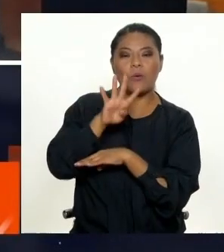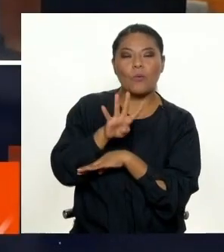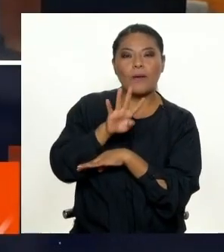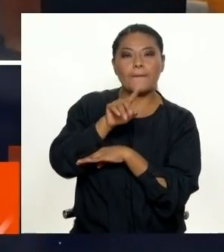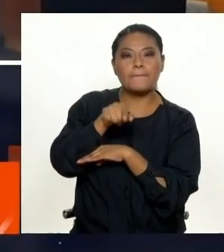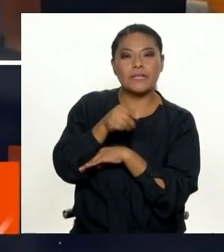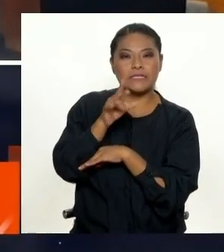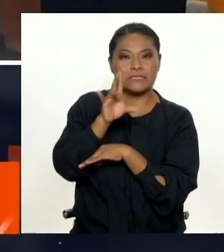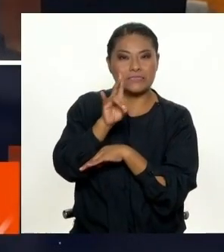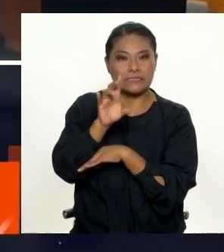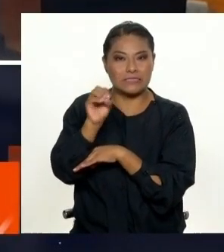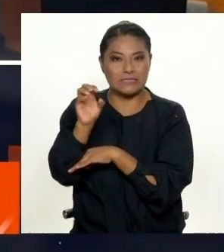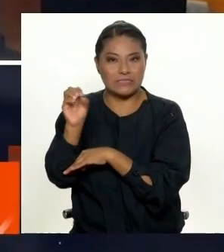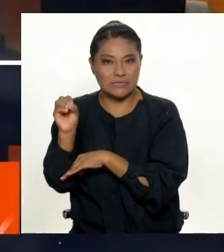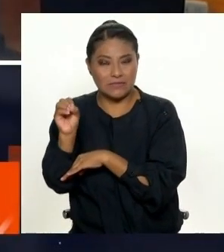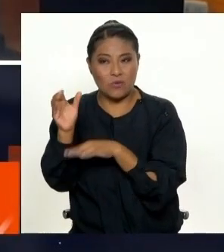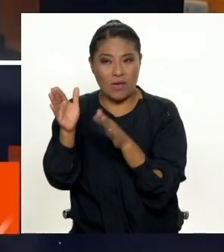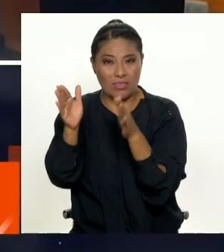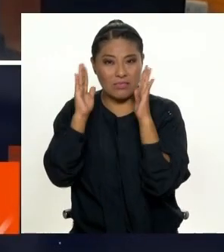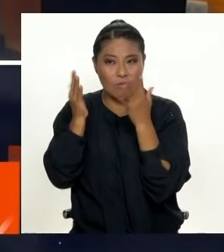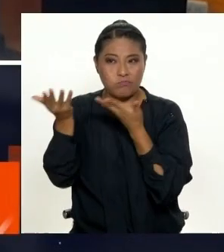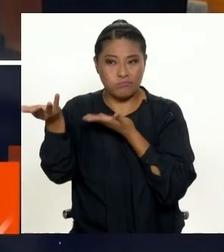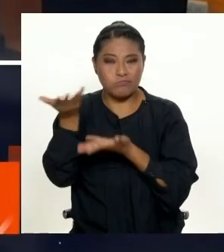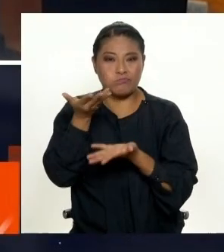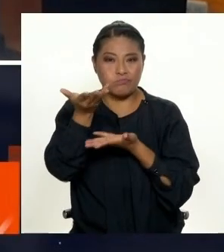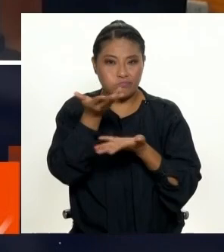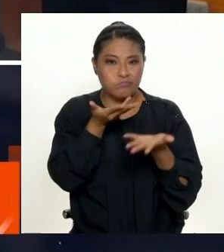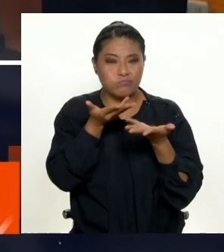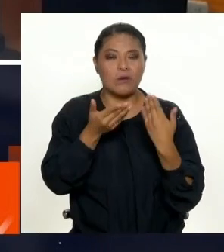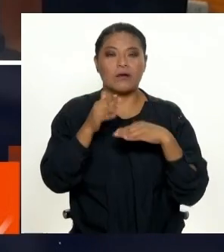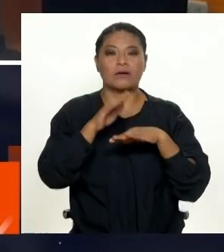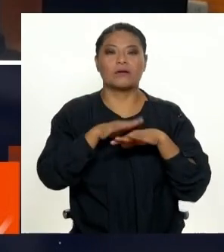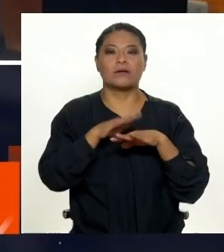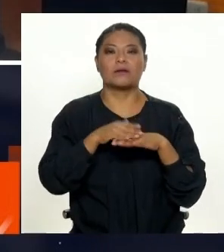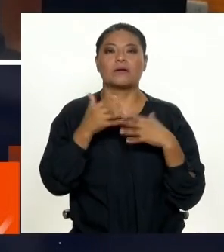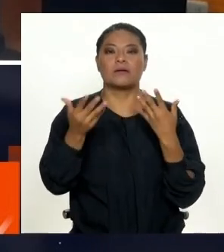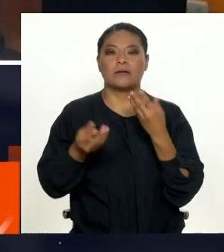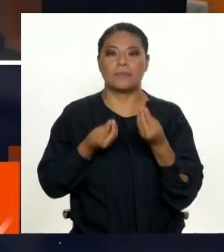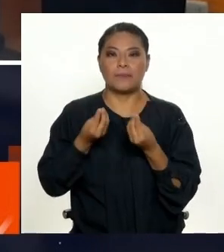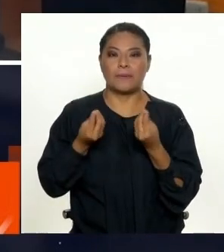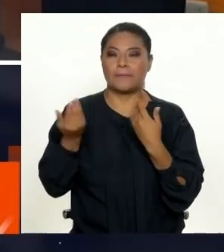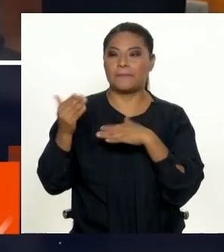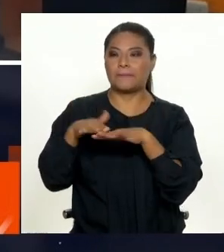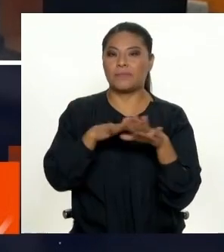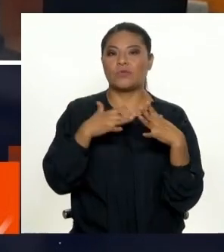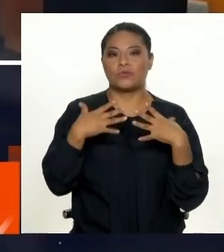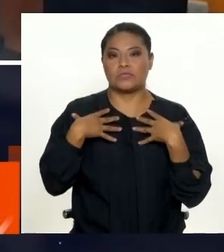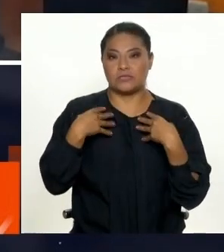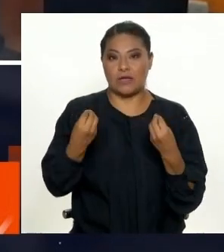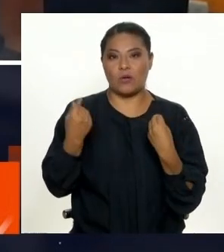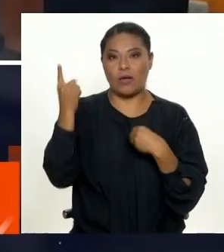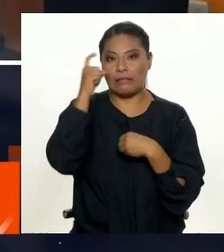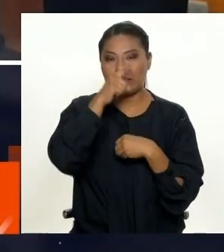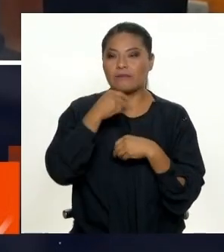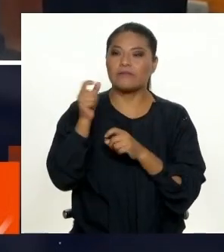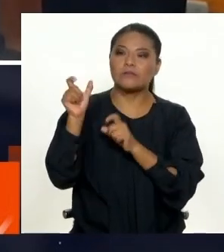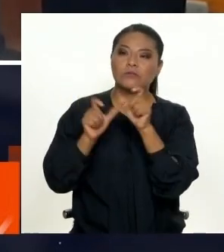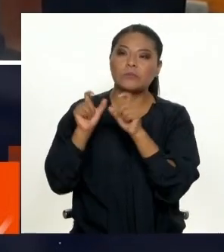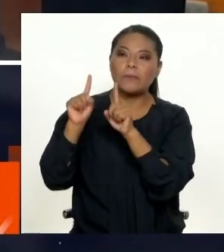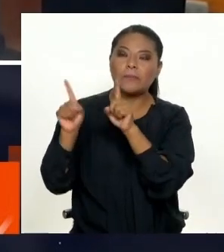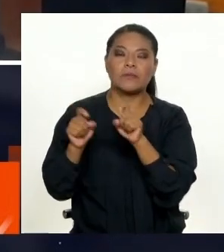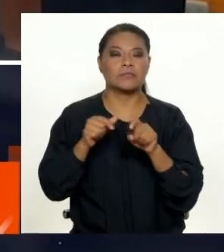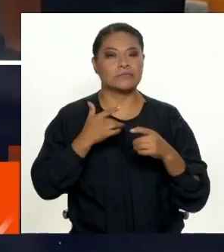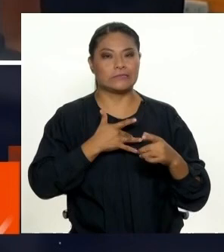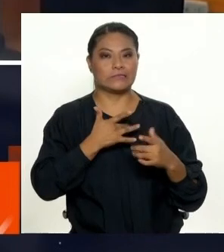4.700 atenciones relacionadas con algún usuario que ha tenido en un servicio de salud alguna insatisfacción. Quizás lo